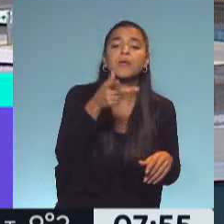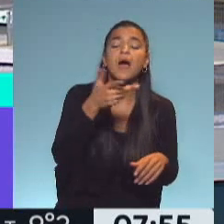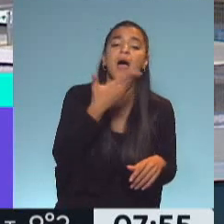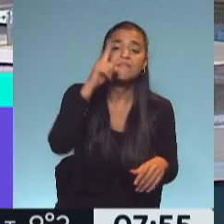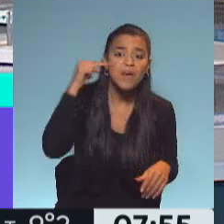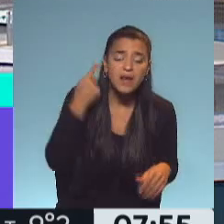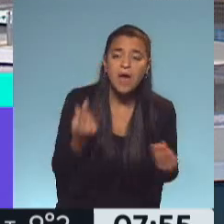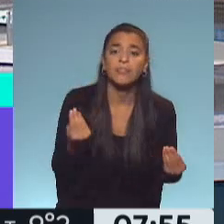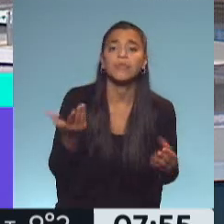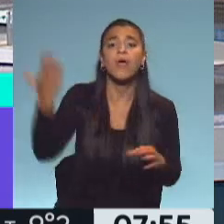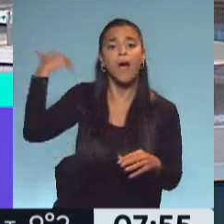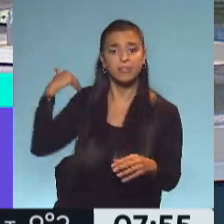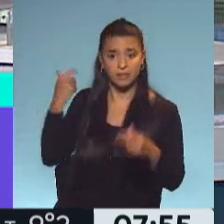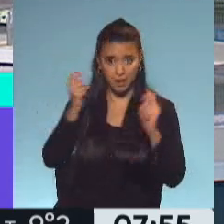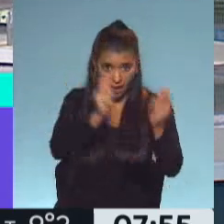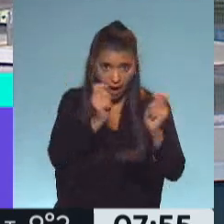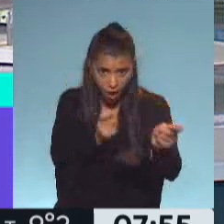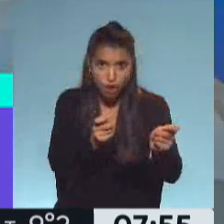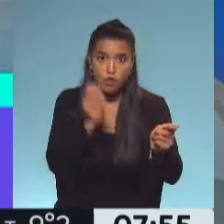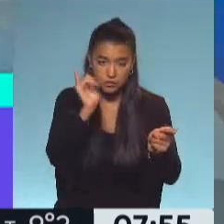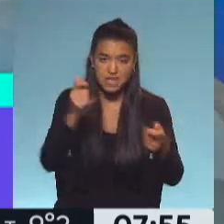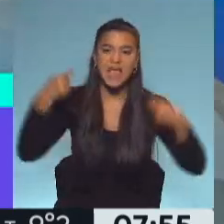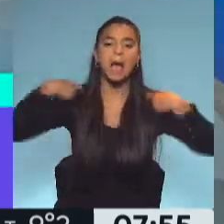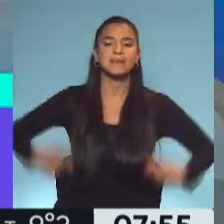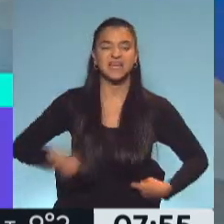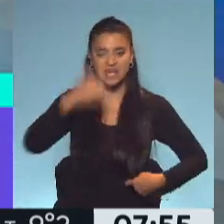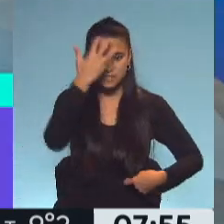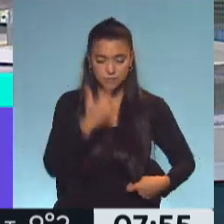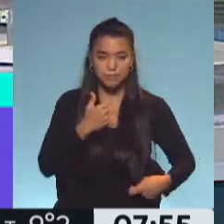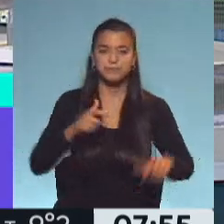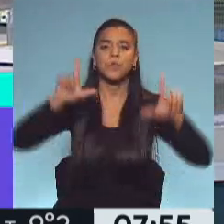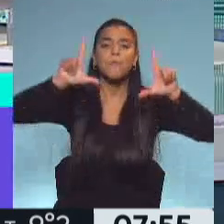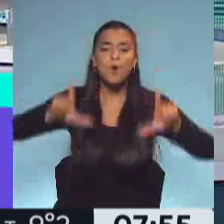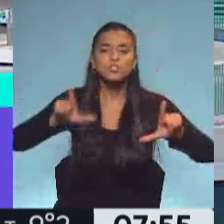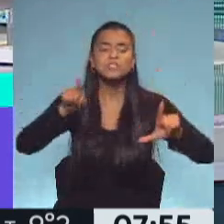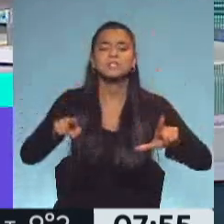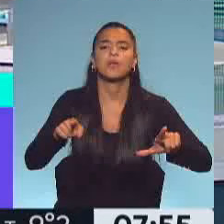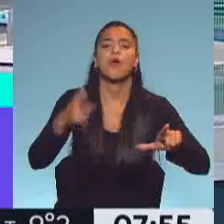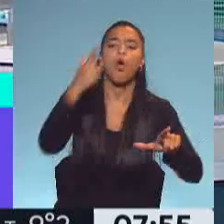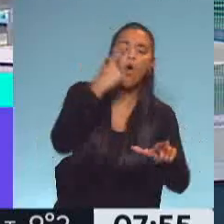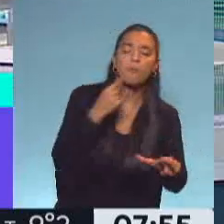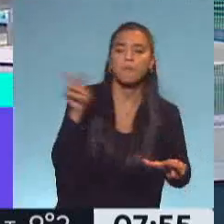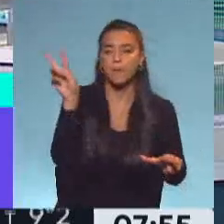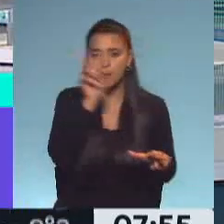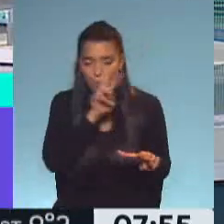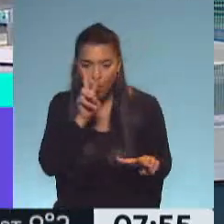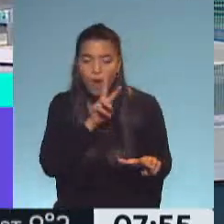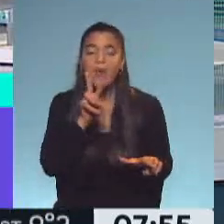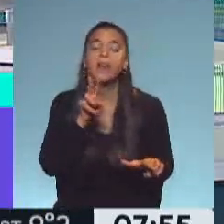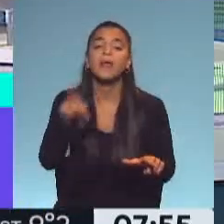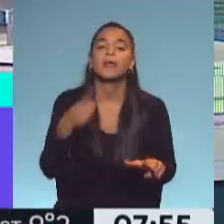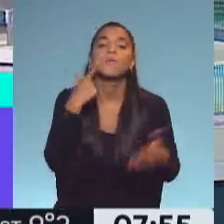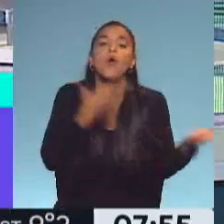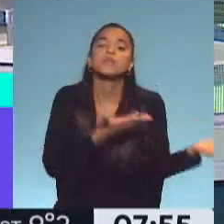No, eso fue la otra vez. Ah, por ¿no? eso. La otra vez le había regalado Sí, la camiseta de San exacto. Lorenzo. Un mosaico que representa las figuras del hombre y de la mujer Mirá. que responden a